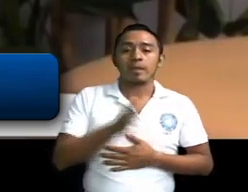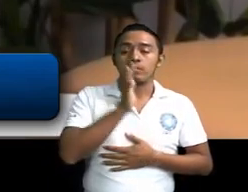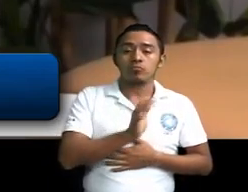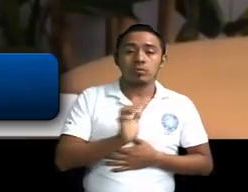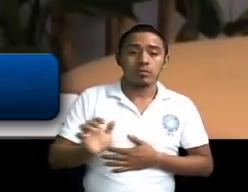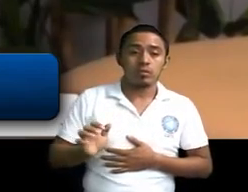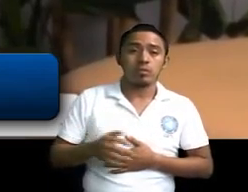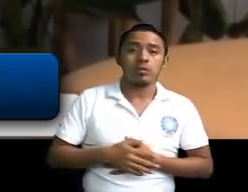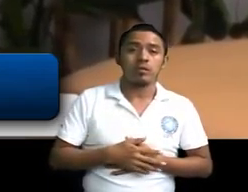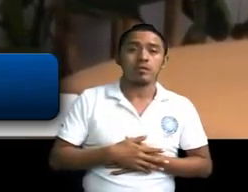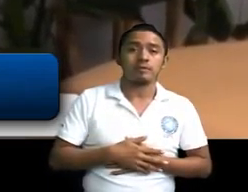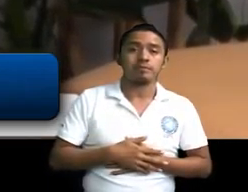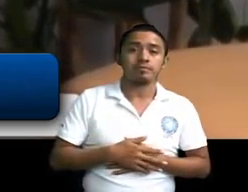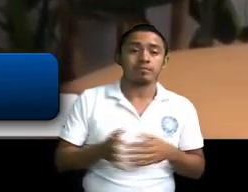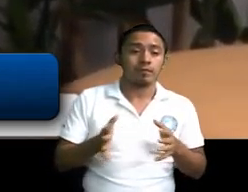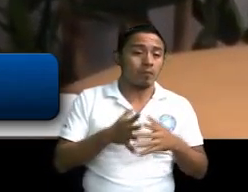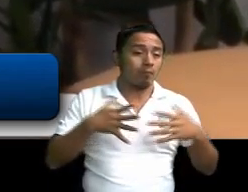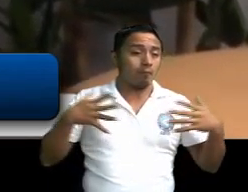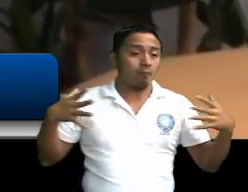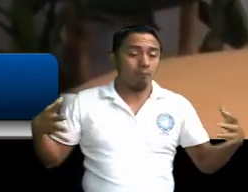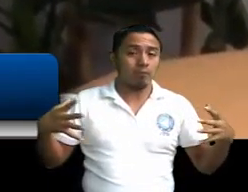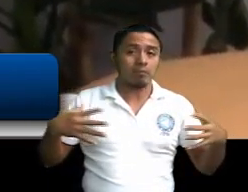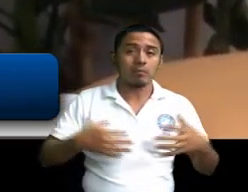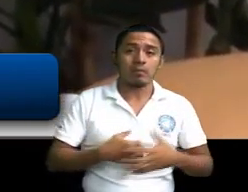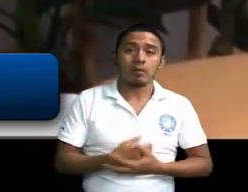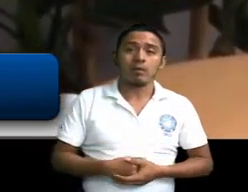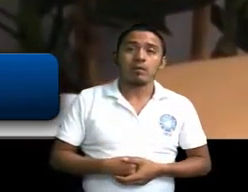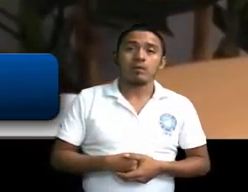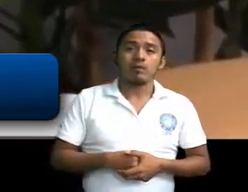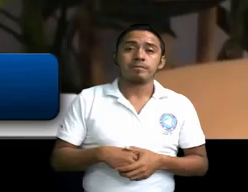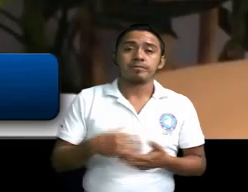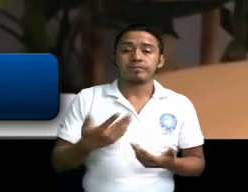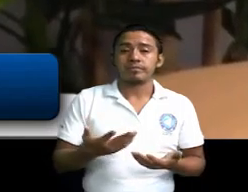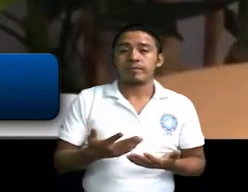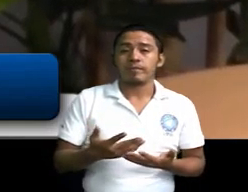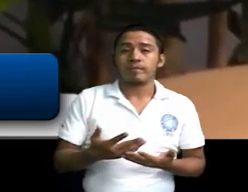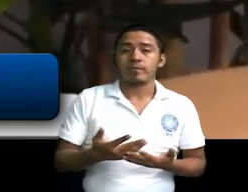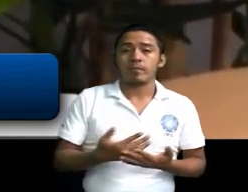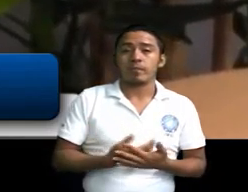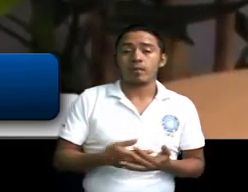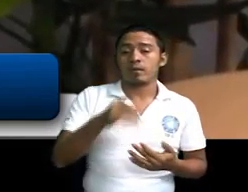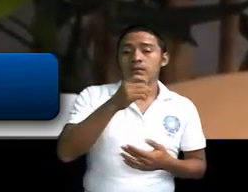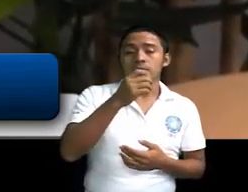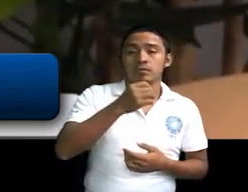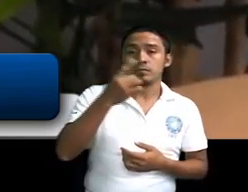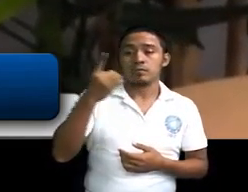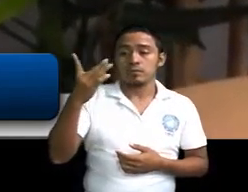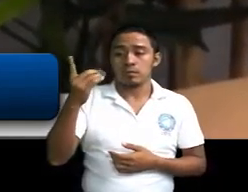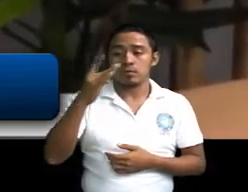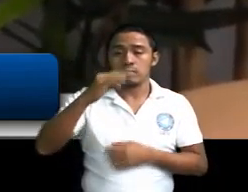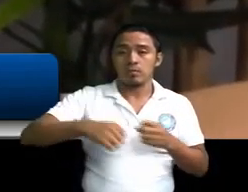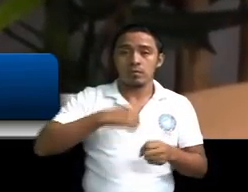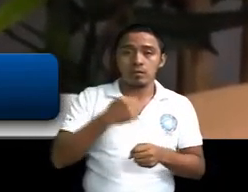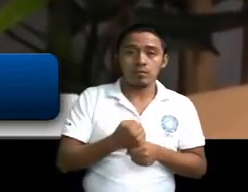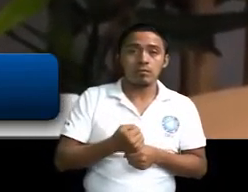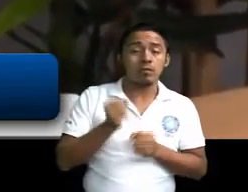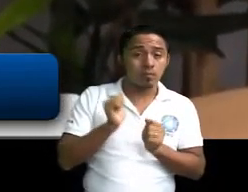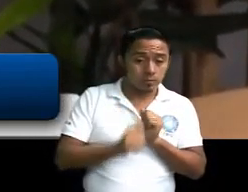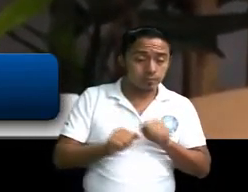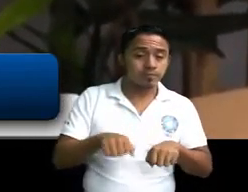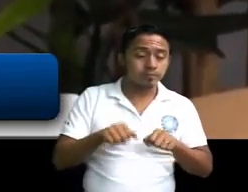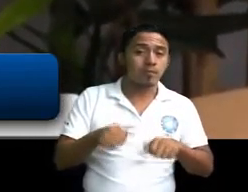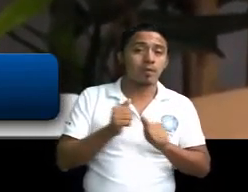es un niño grande, generalmente entre edades entre 10 a 14 años, pueden presentarse problemas